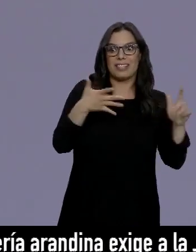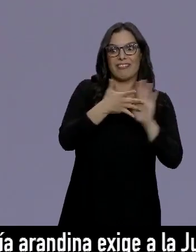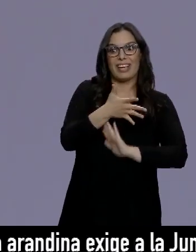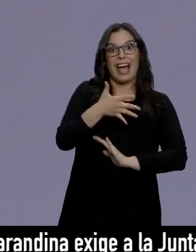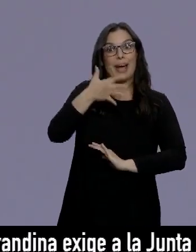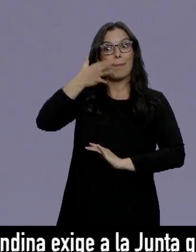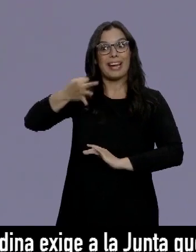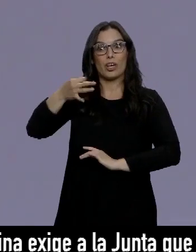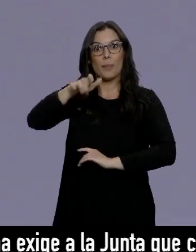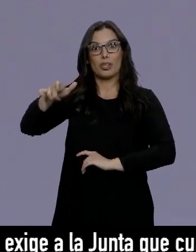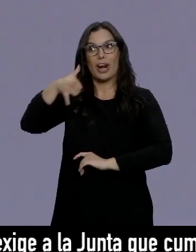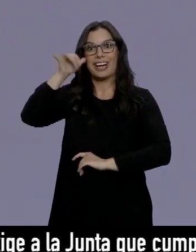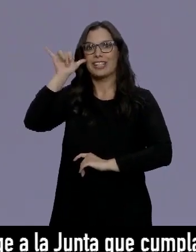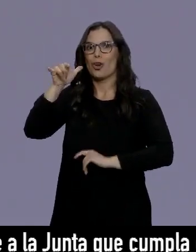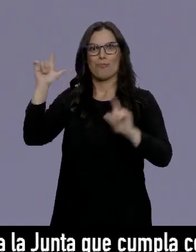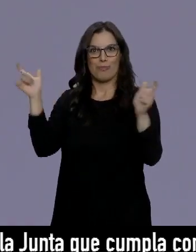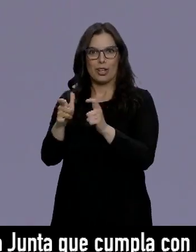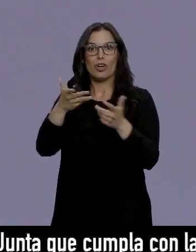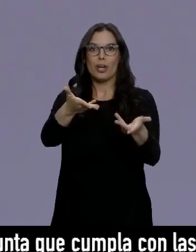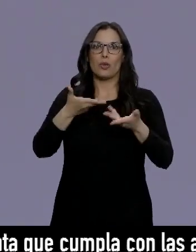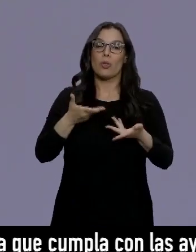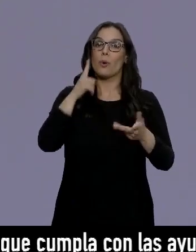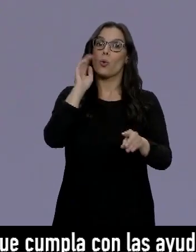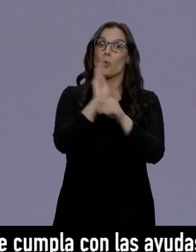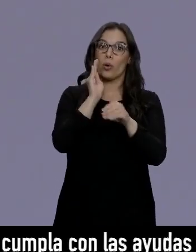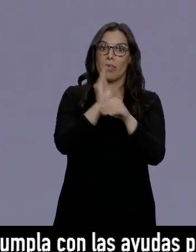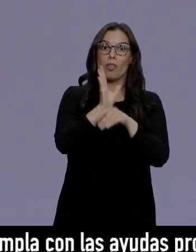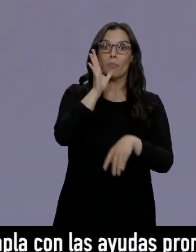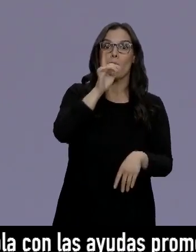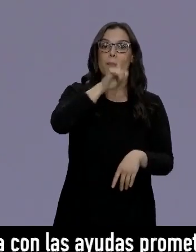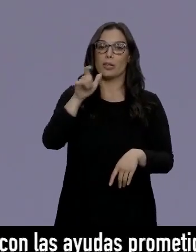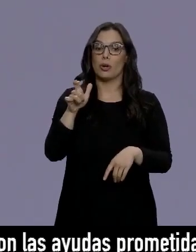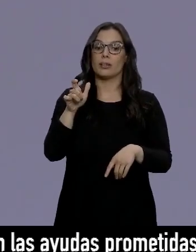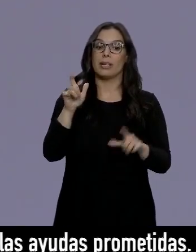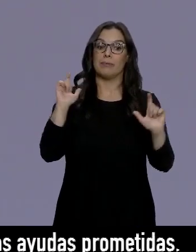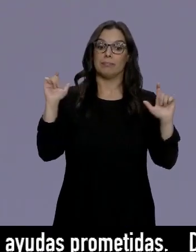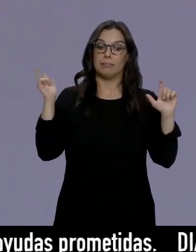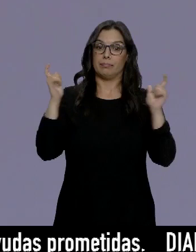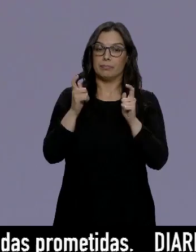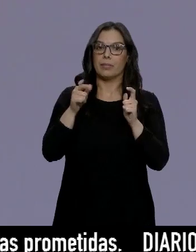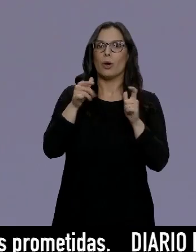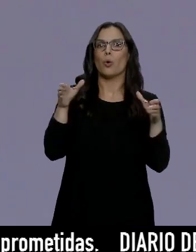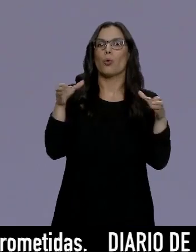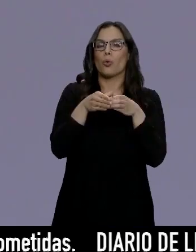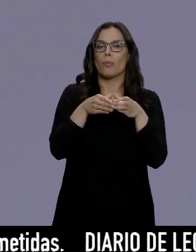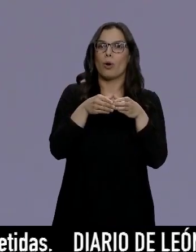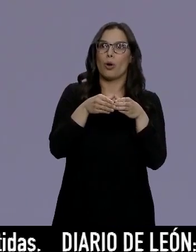nos ayuda, pero tenemos que tener cuidado porque la población susceptible que reducimos es de los